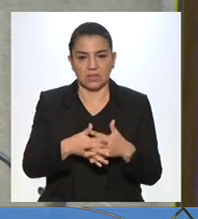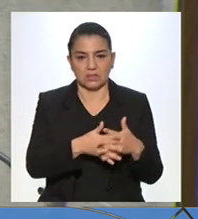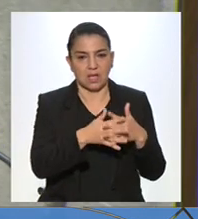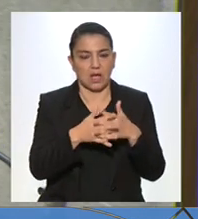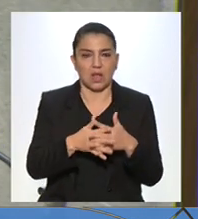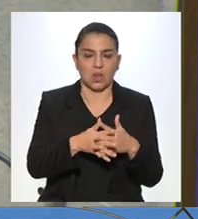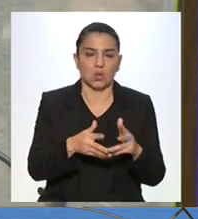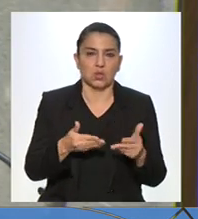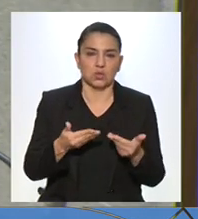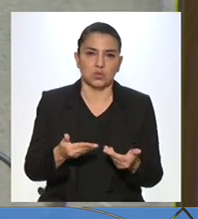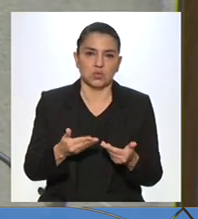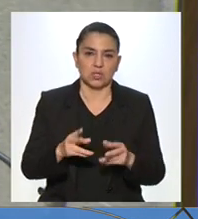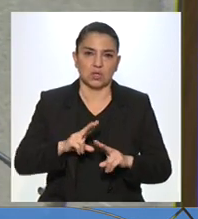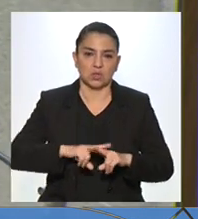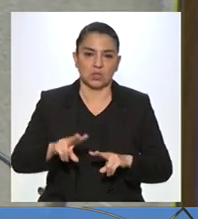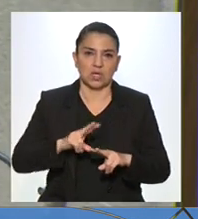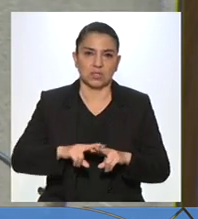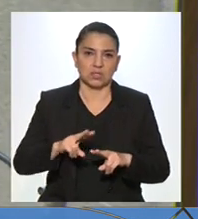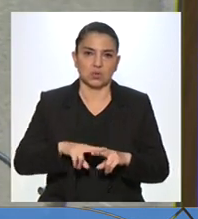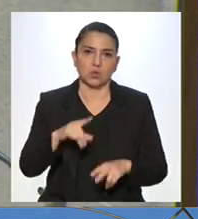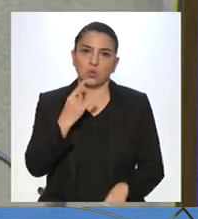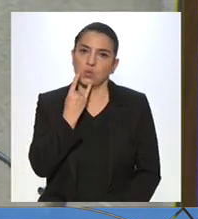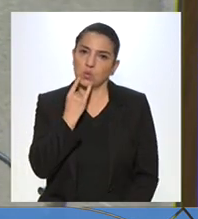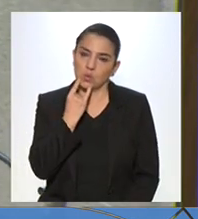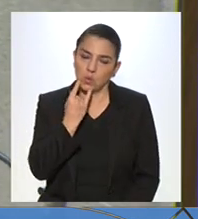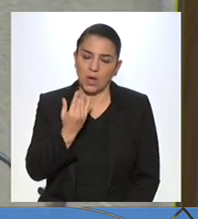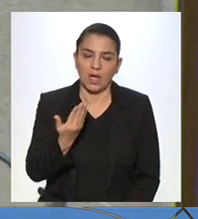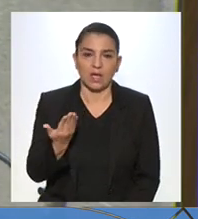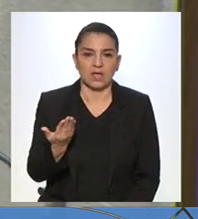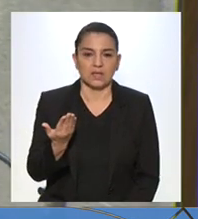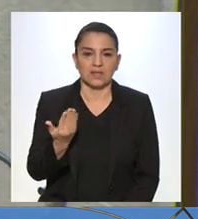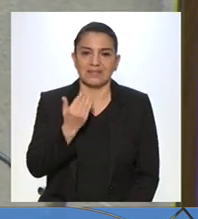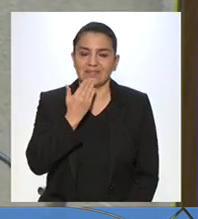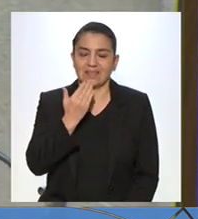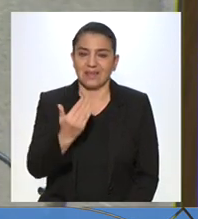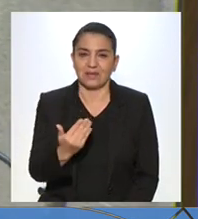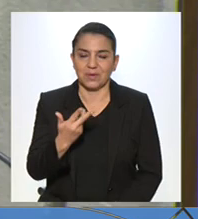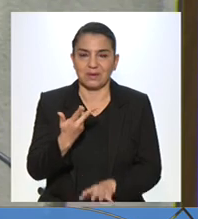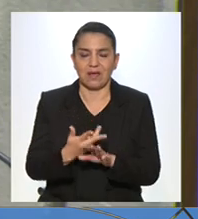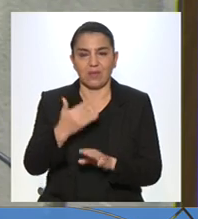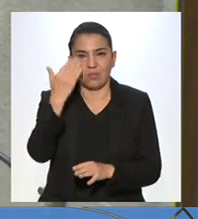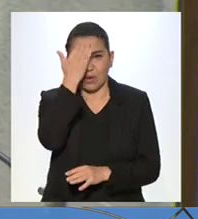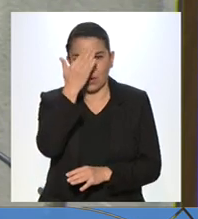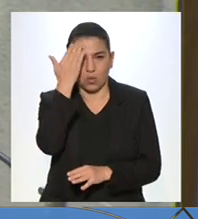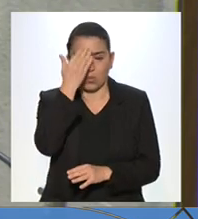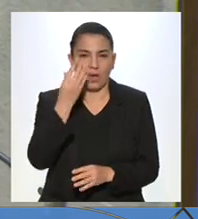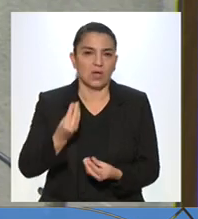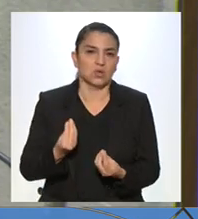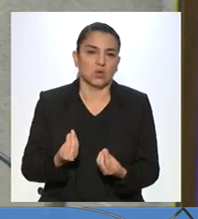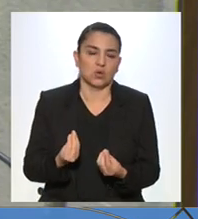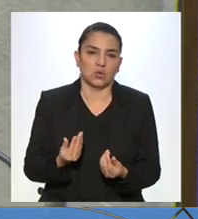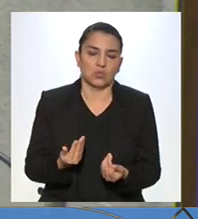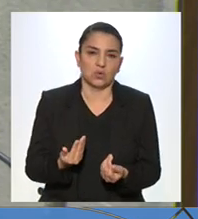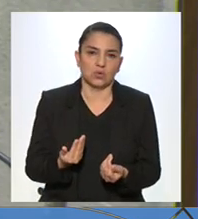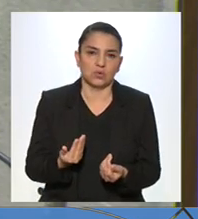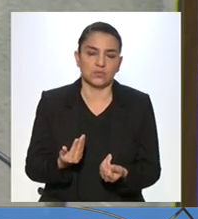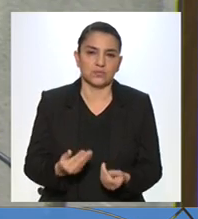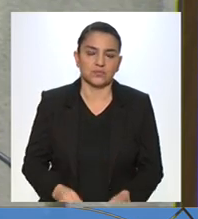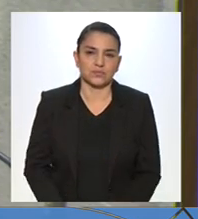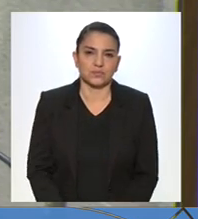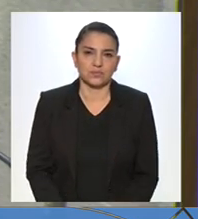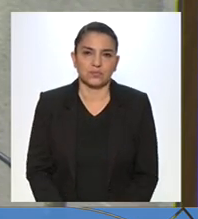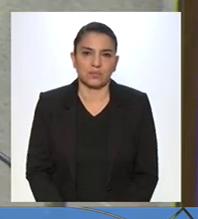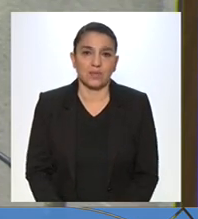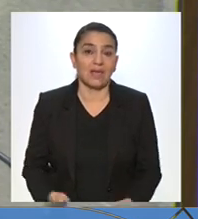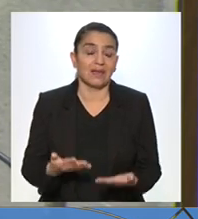están instalando en Uruguay, y también hay una señal de preocupación respecto de efectivamente esto, lo que